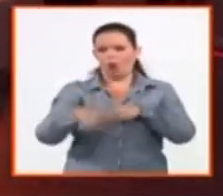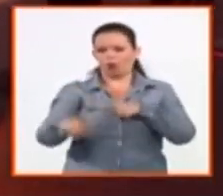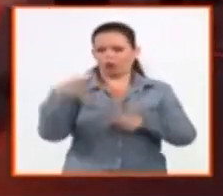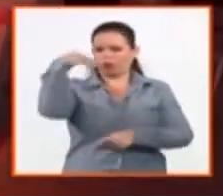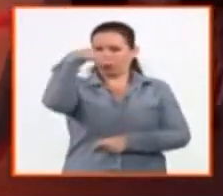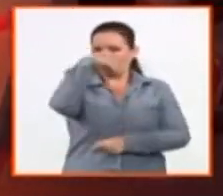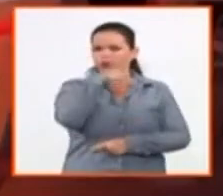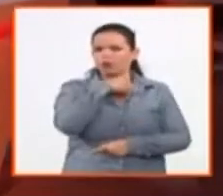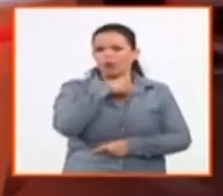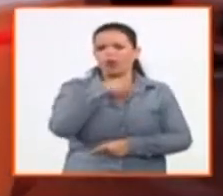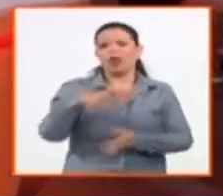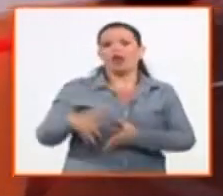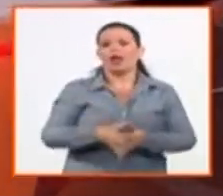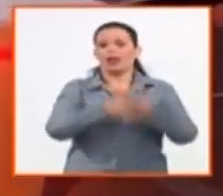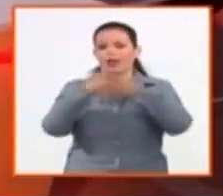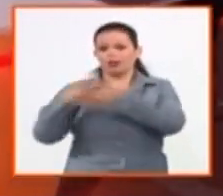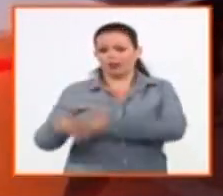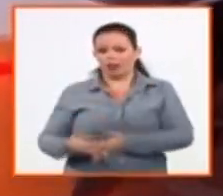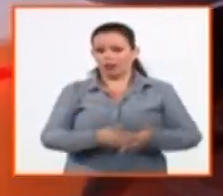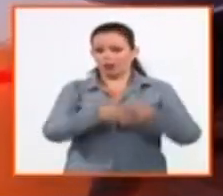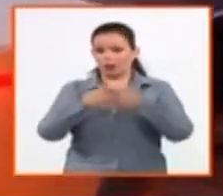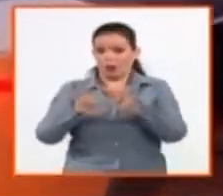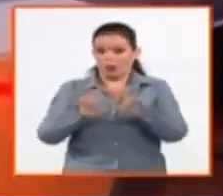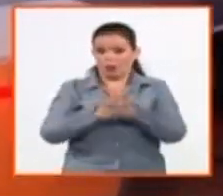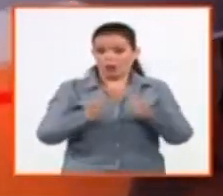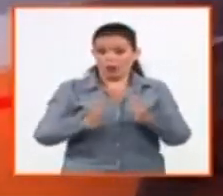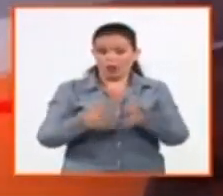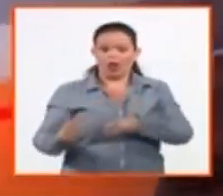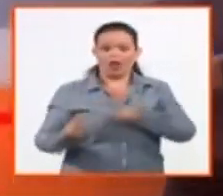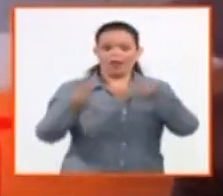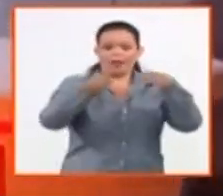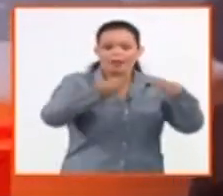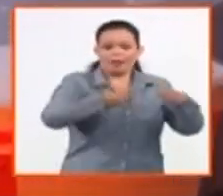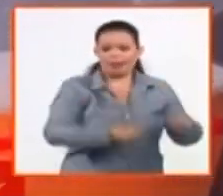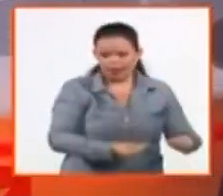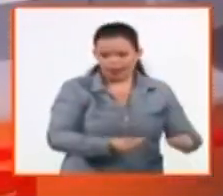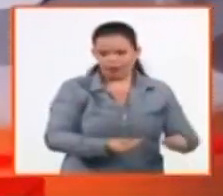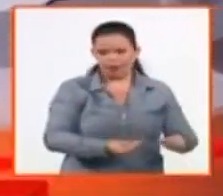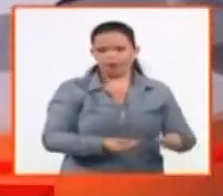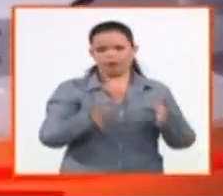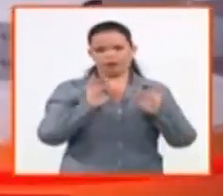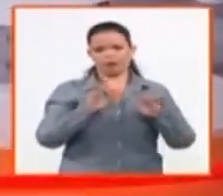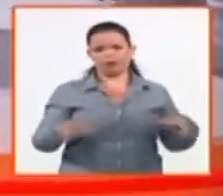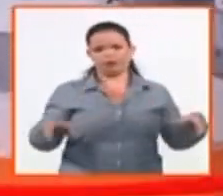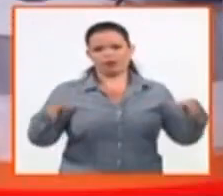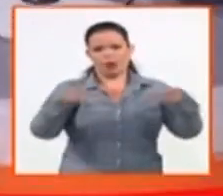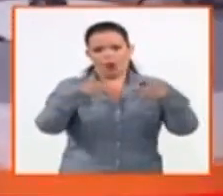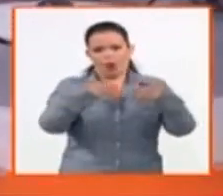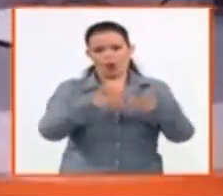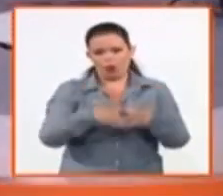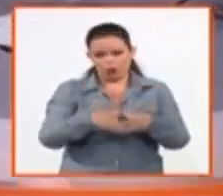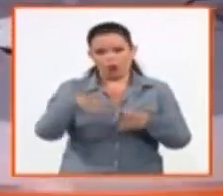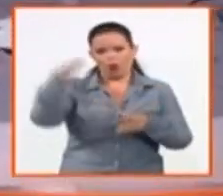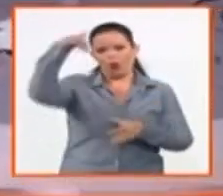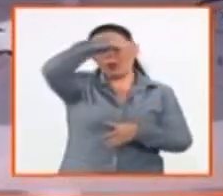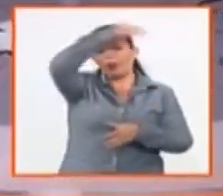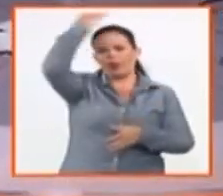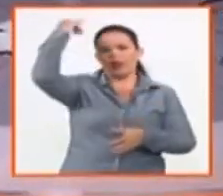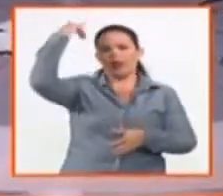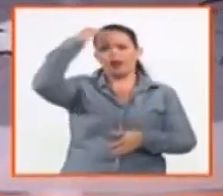manos de los talibanes. Yo creo que debemos volver sobre ese punto y quizás proyectarnos un poco frente a esta posibilidad